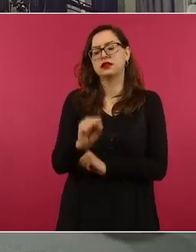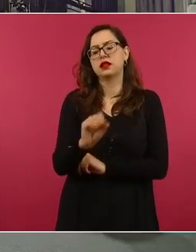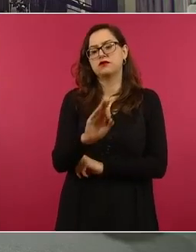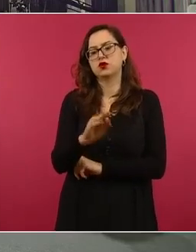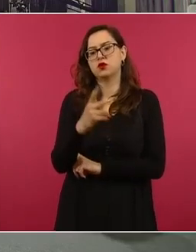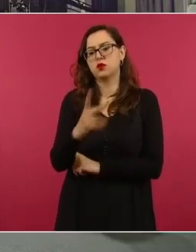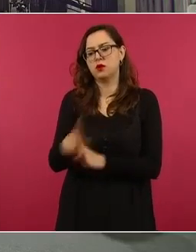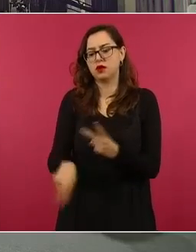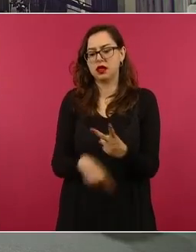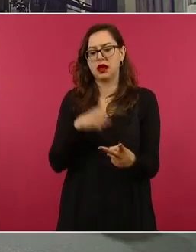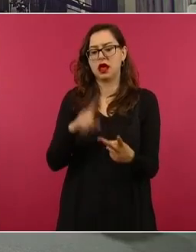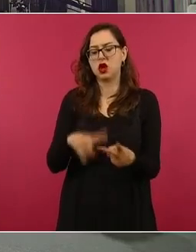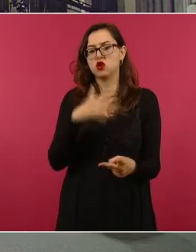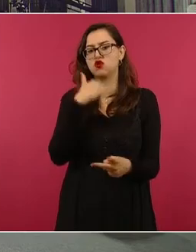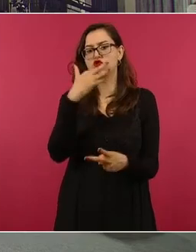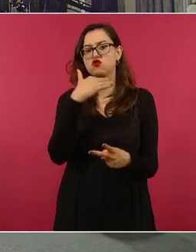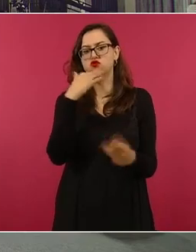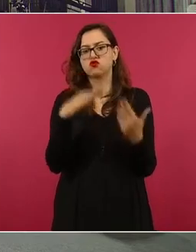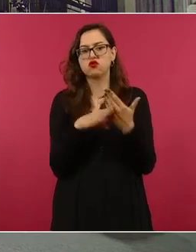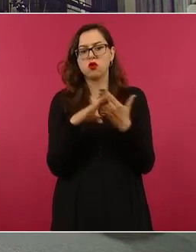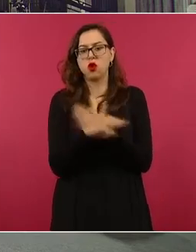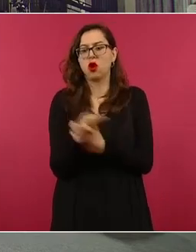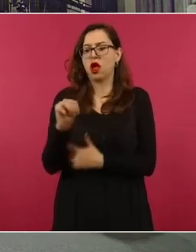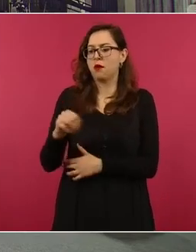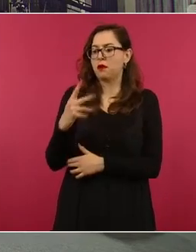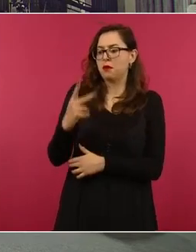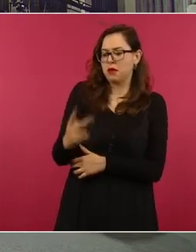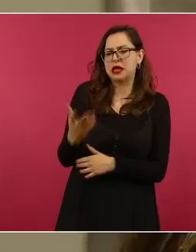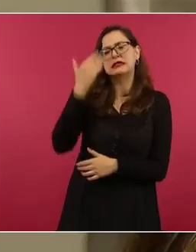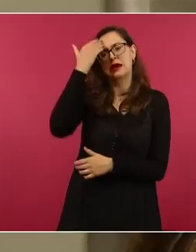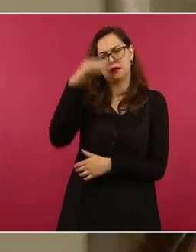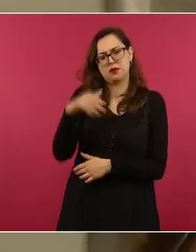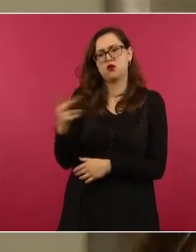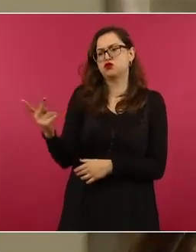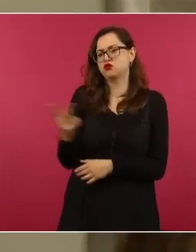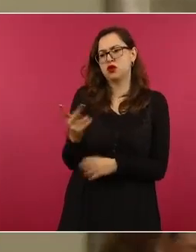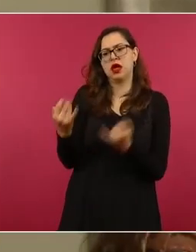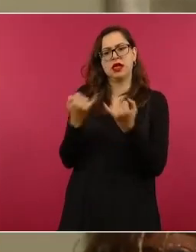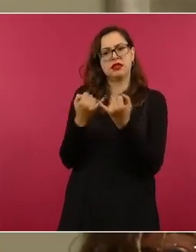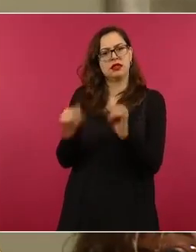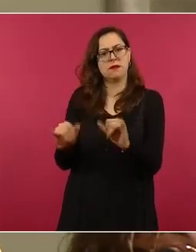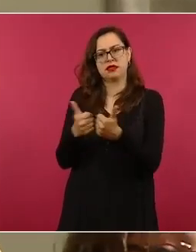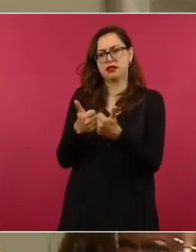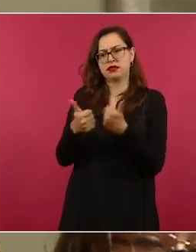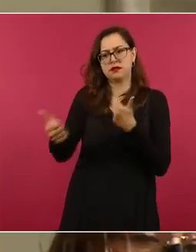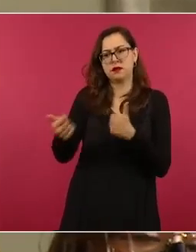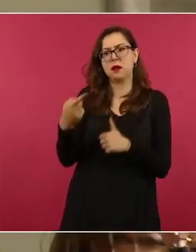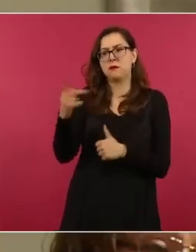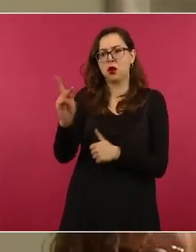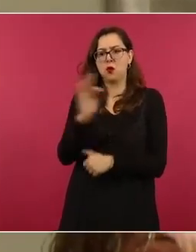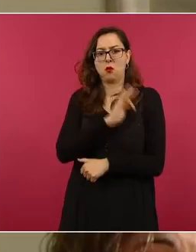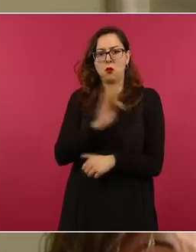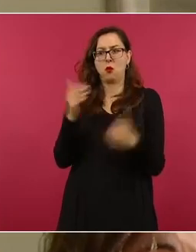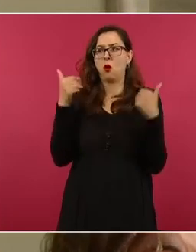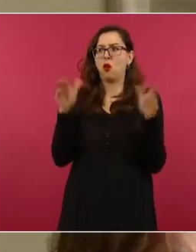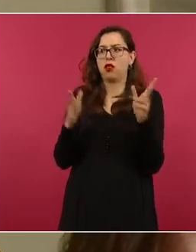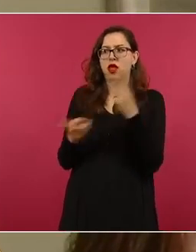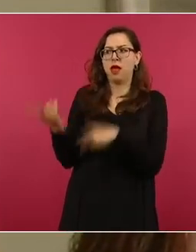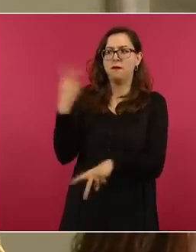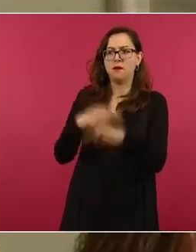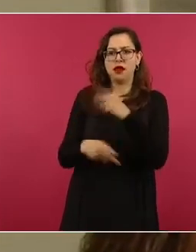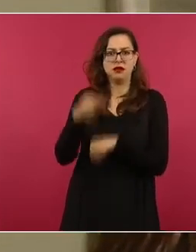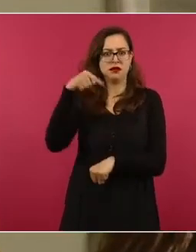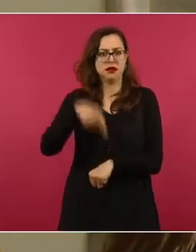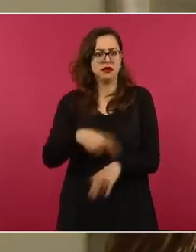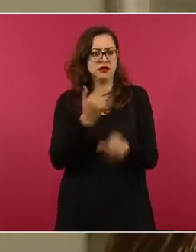es autónoma e independiente, para que nos informen cómo se previene y se combate la corrupción semanalmente, porque lo que han